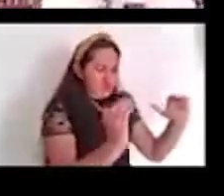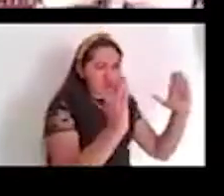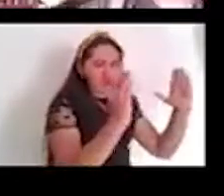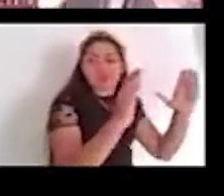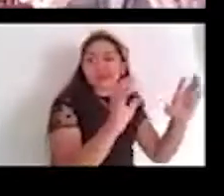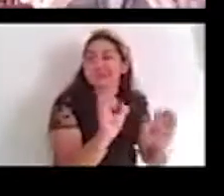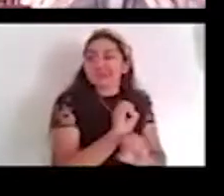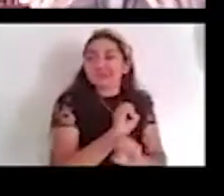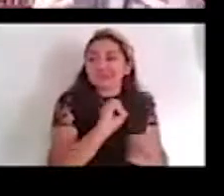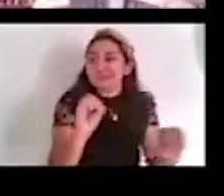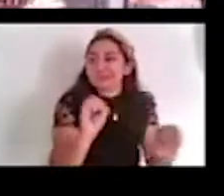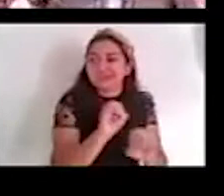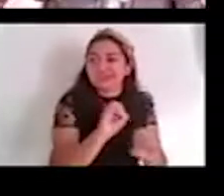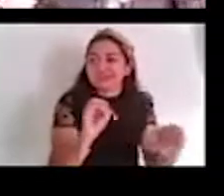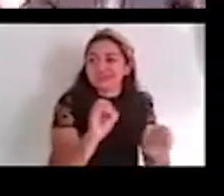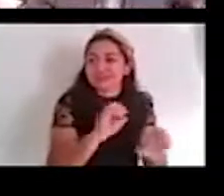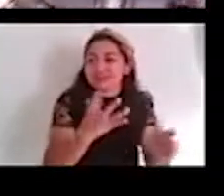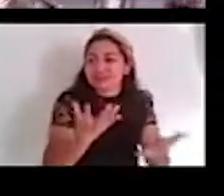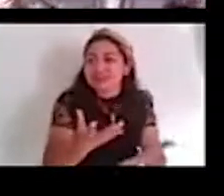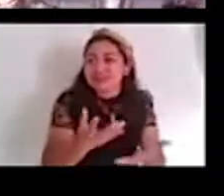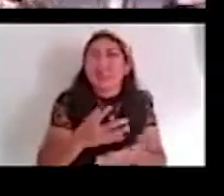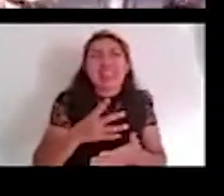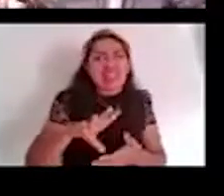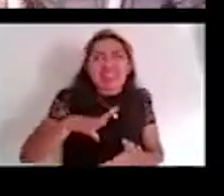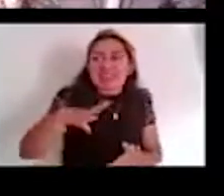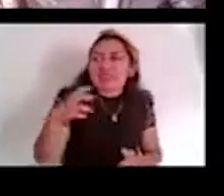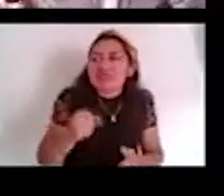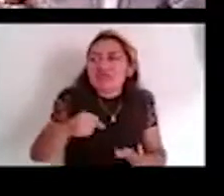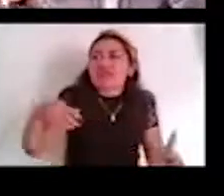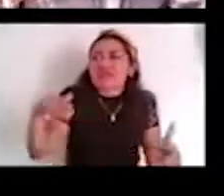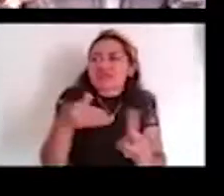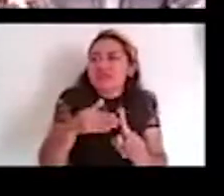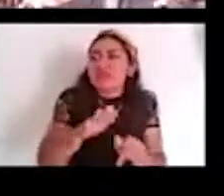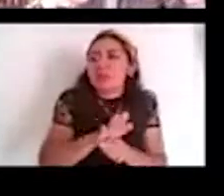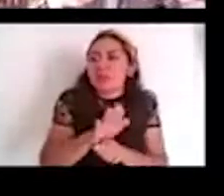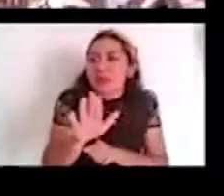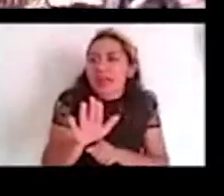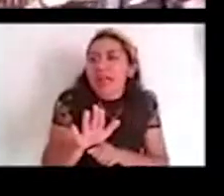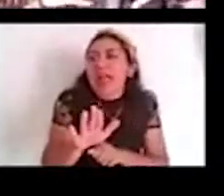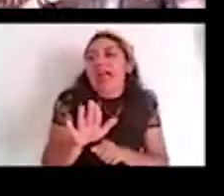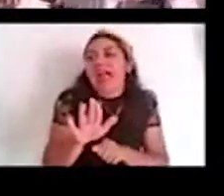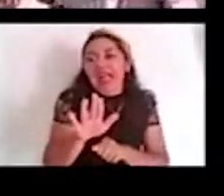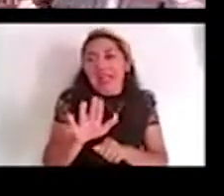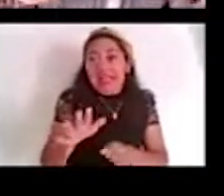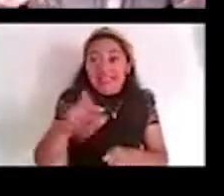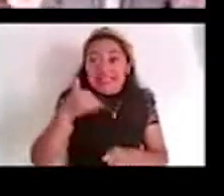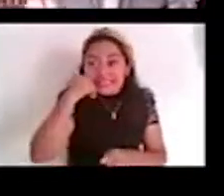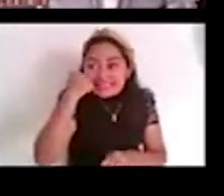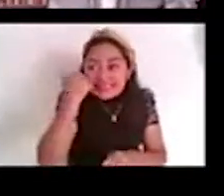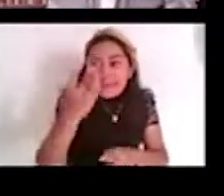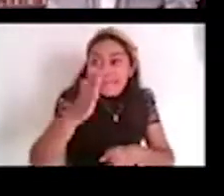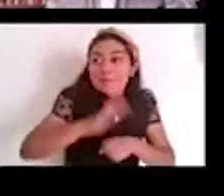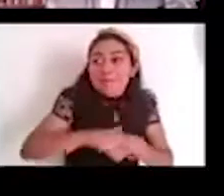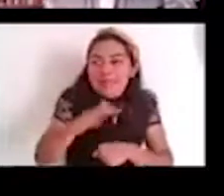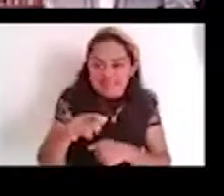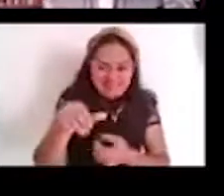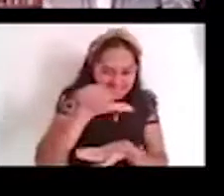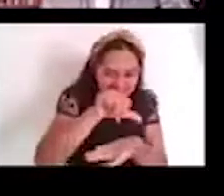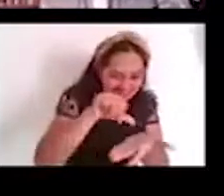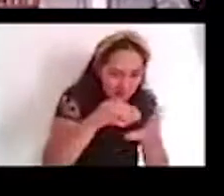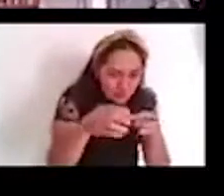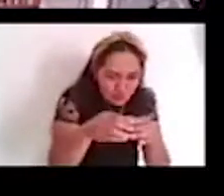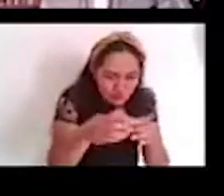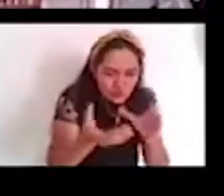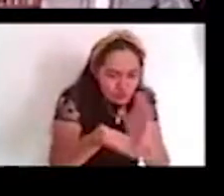parece haber en las últimas épocas invertido el esfuerzo en la obtención o edificación de varios centros de población,